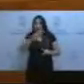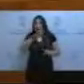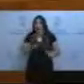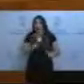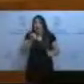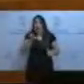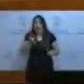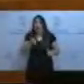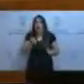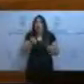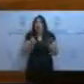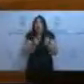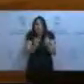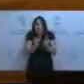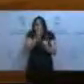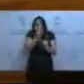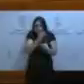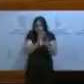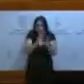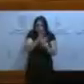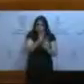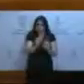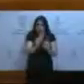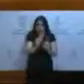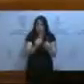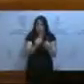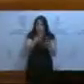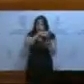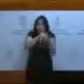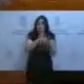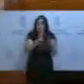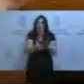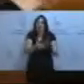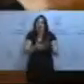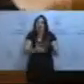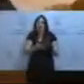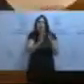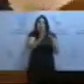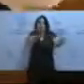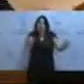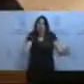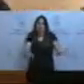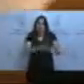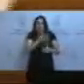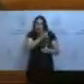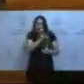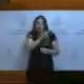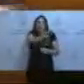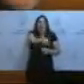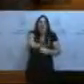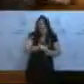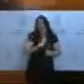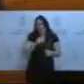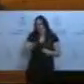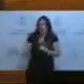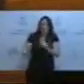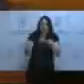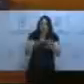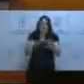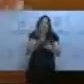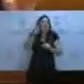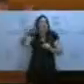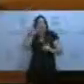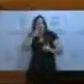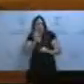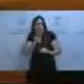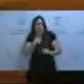justo meses antes de la apertura del centro y de casualidad, pues hombre, ya que tenemos un cercado que lleva no sé cuántos años vacío, pues los vamos a meter allí. Yo no le voy a decir otras teorías, yo le voy a